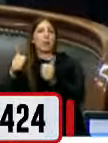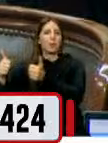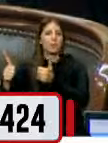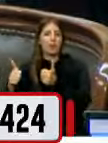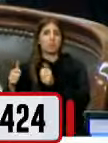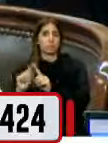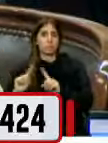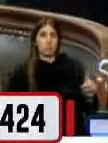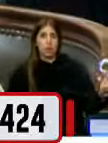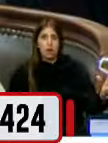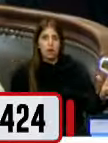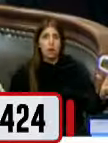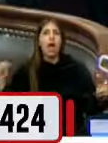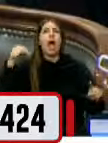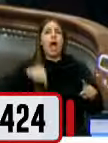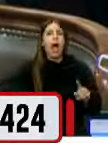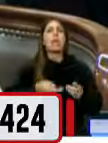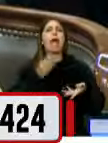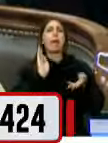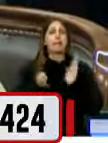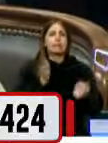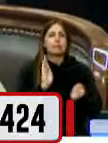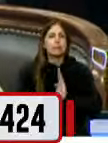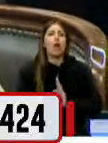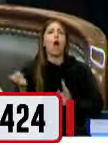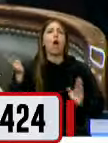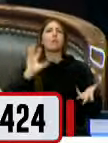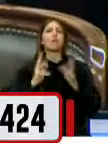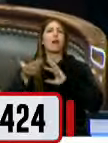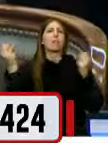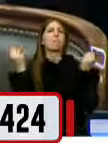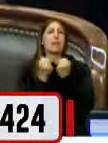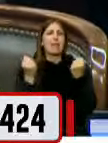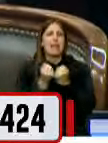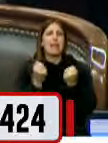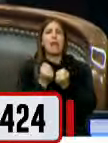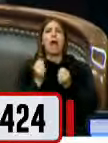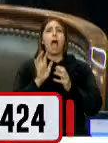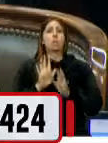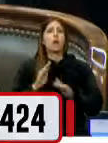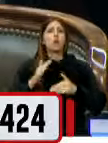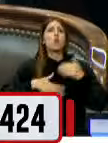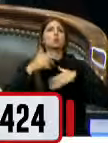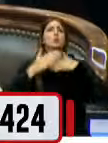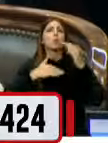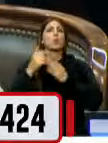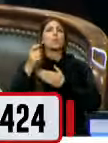soñaba con un país, el de la época de Roca. Sí. En la época de Roca el país era de un par de familias y el resto